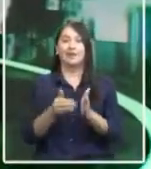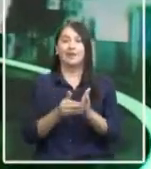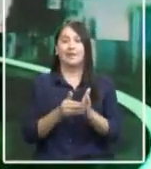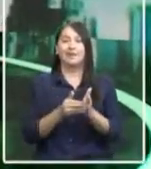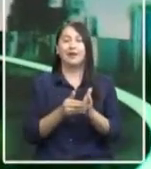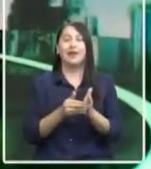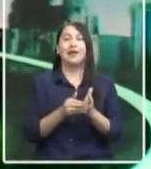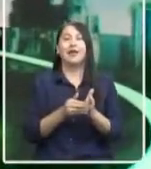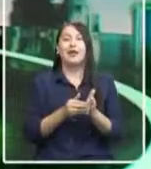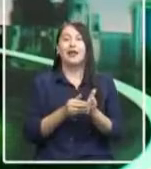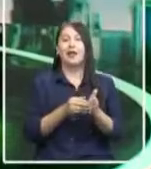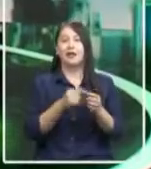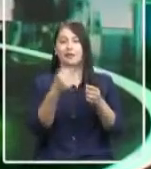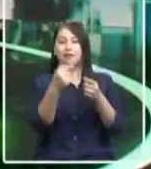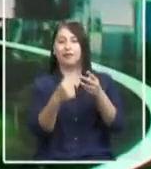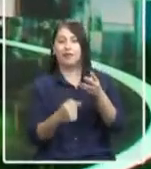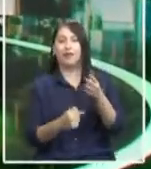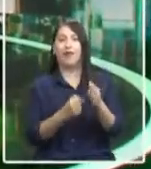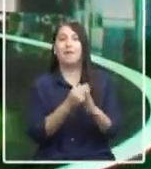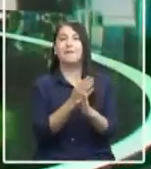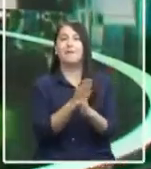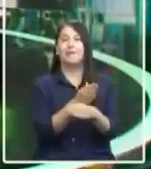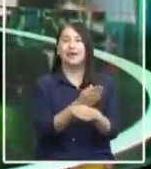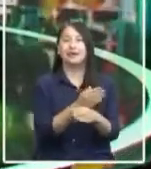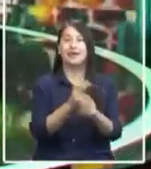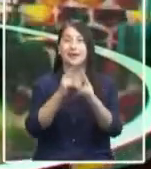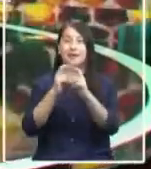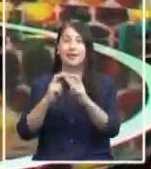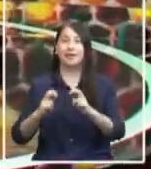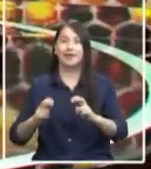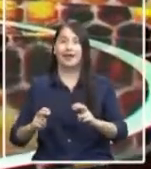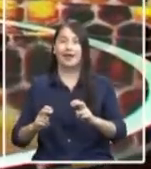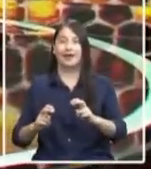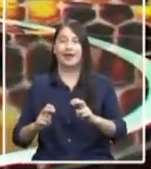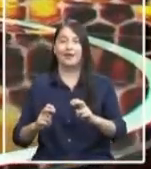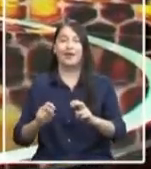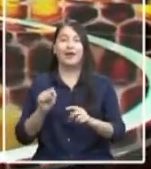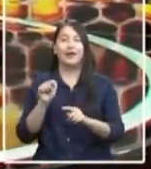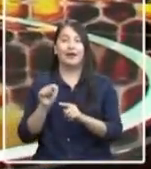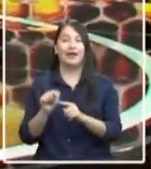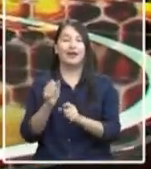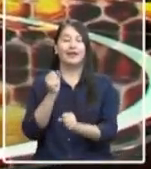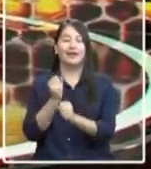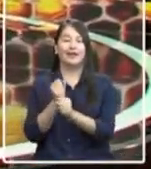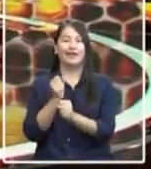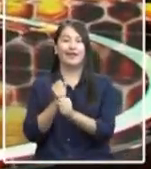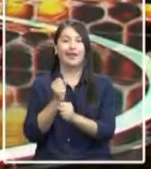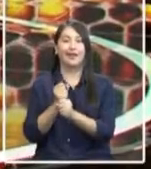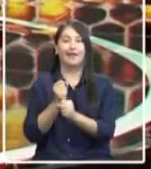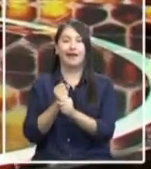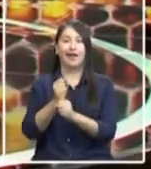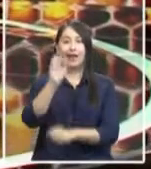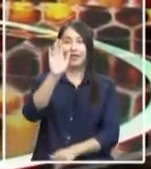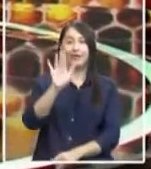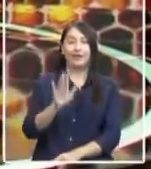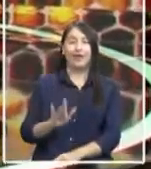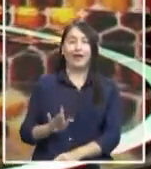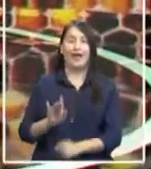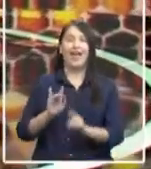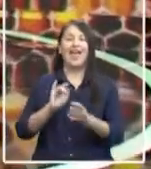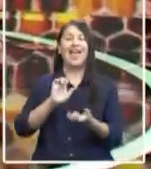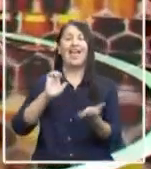peces, y es investigador principal en la iniciativa Sea Around Us, que trabaja en la descripción de